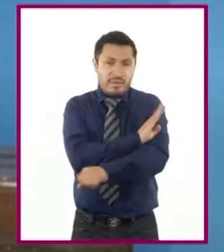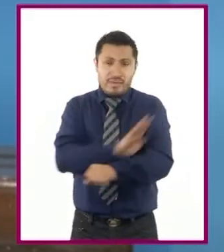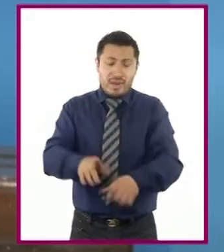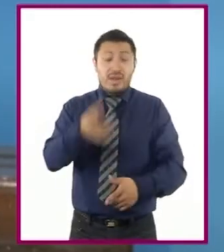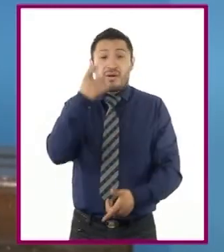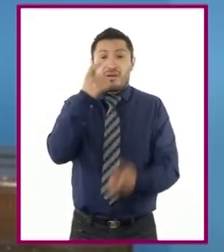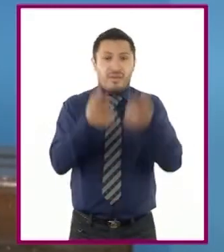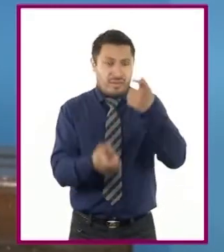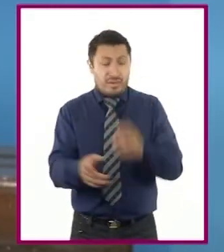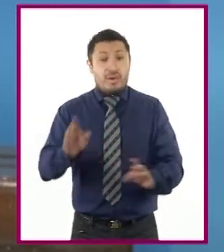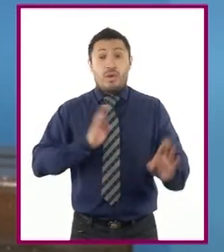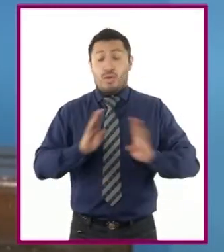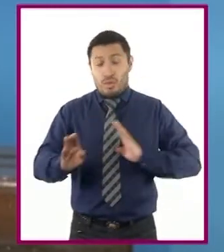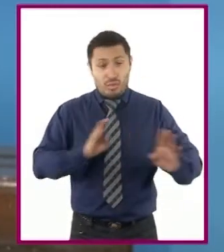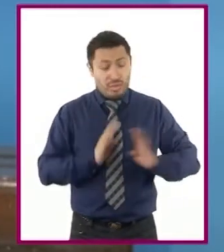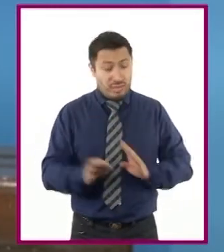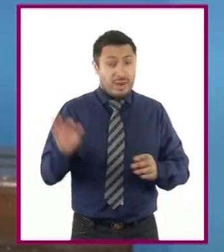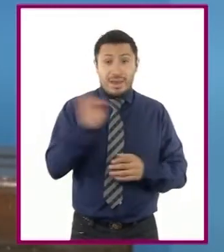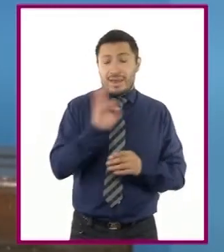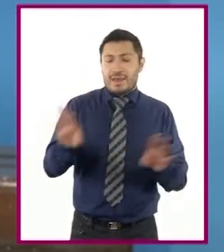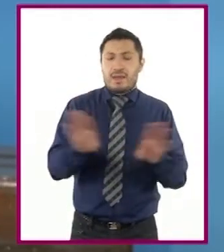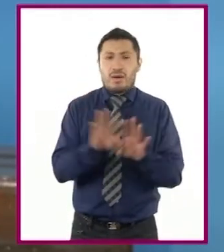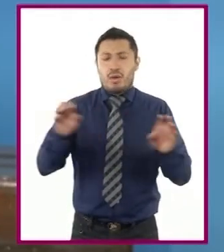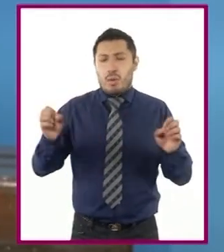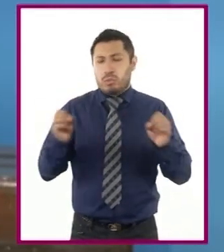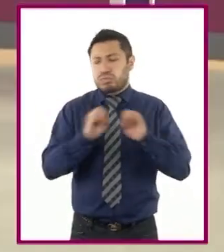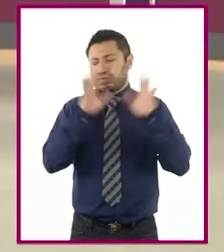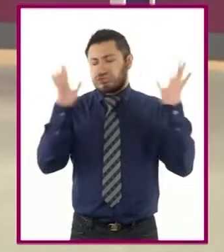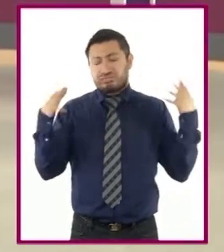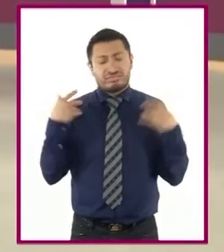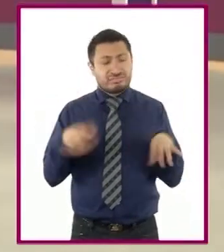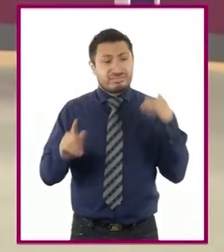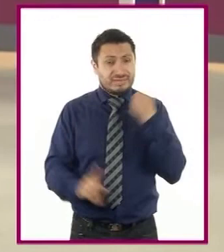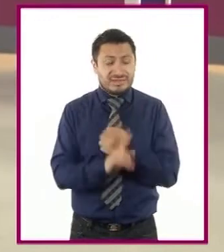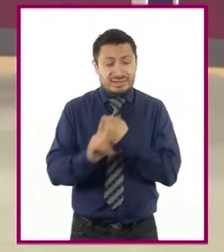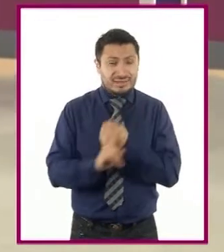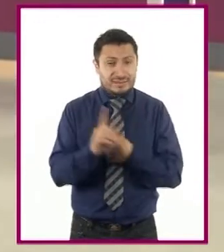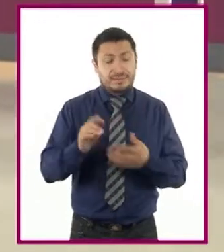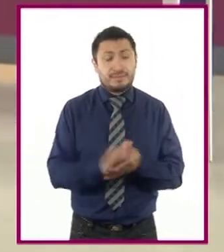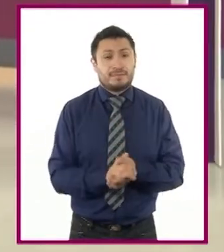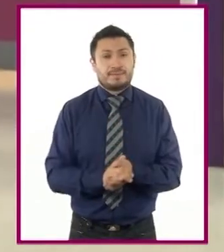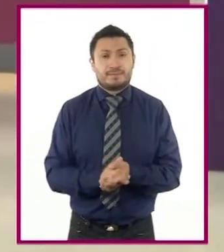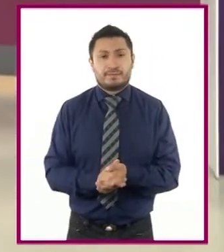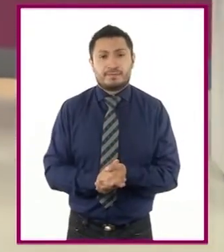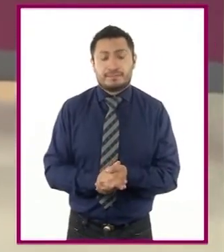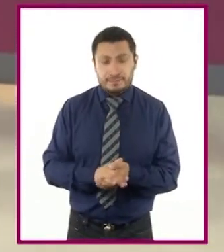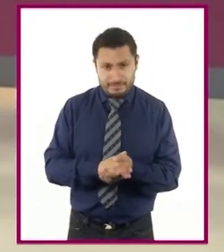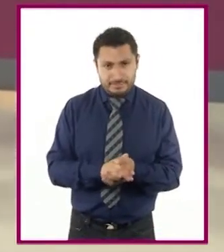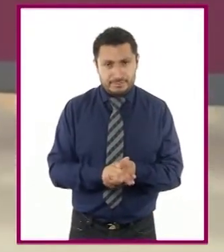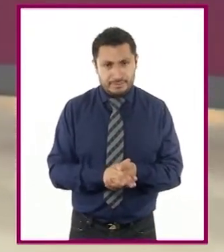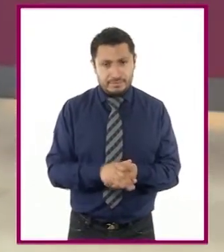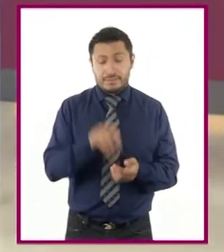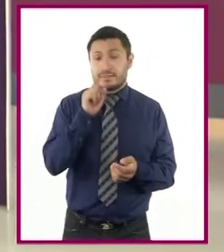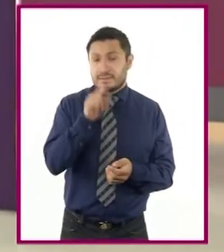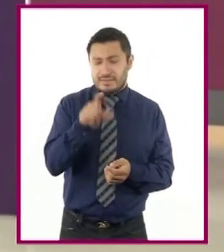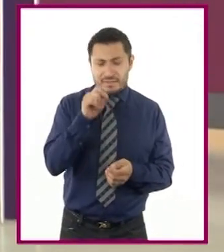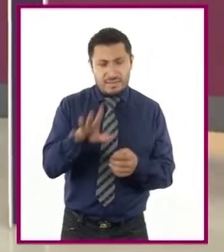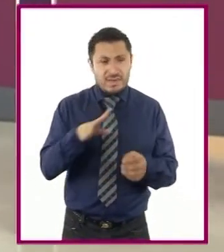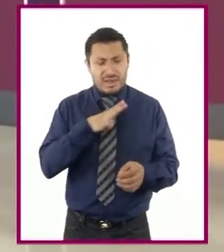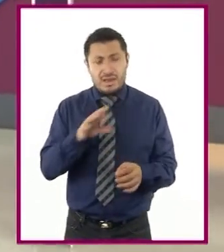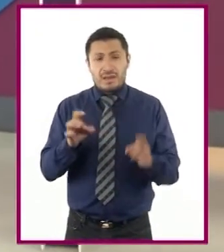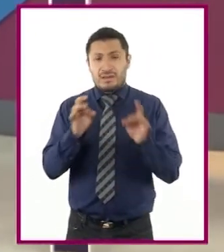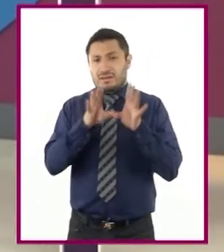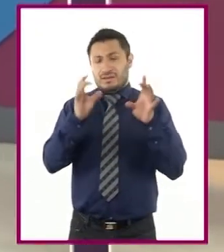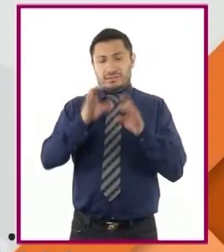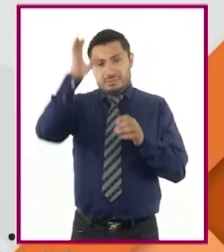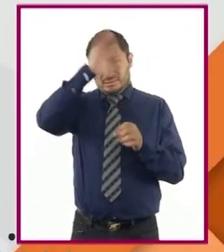económica y militar en caso de estallar algún conflicto. Por otro lado, también hubo causas